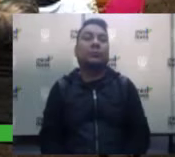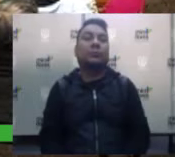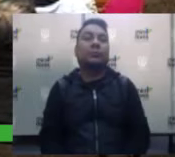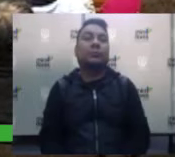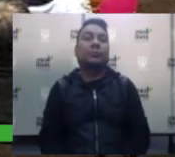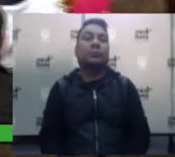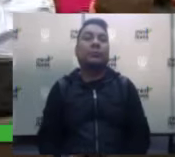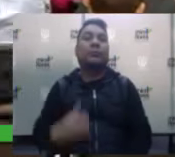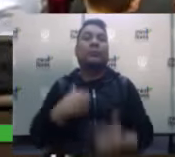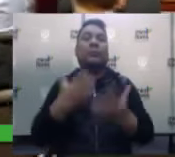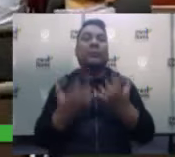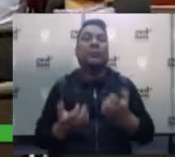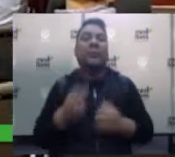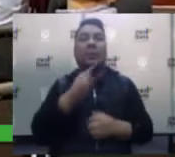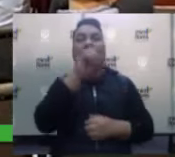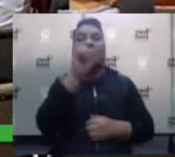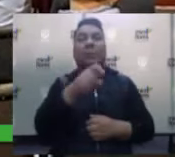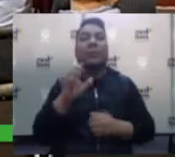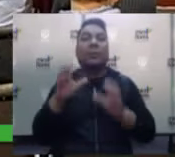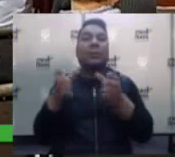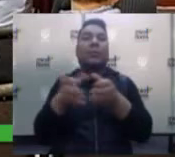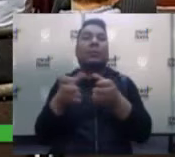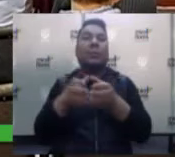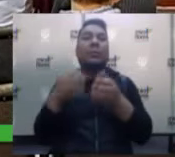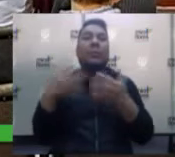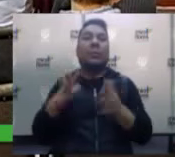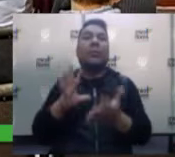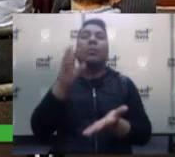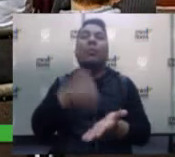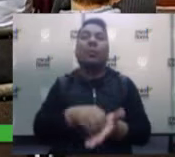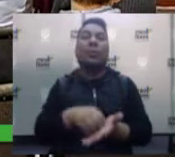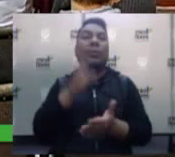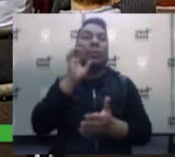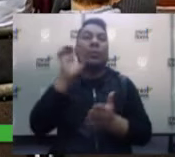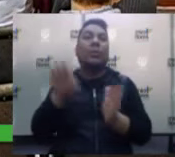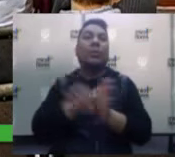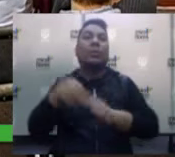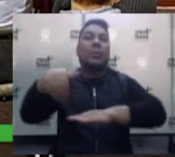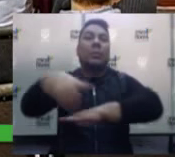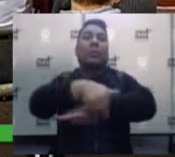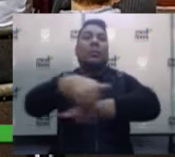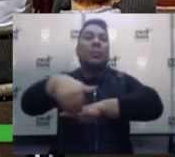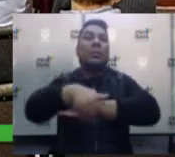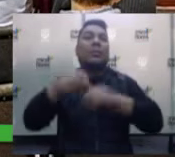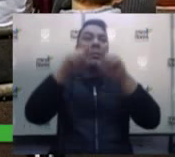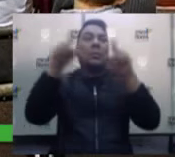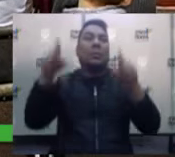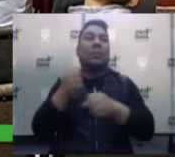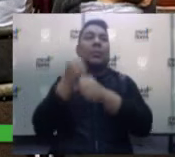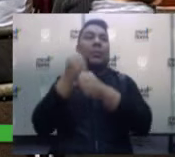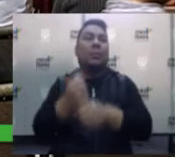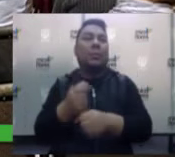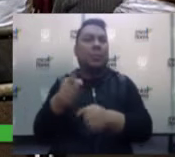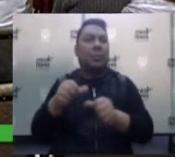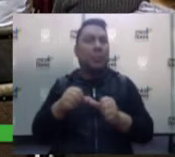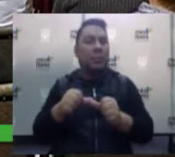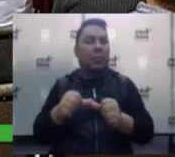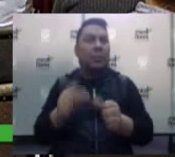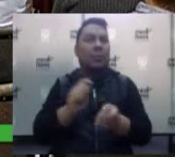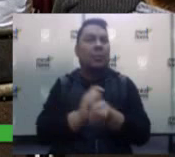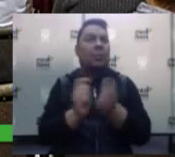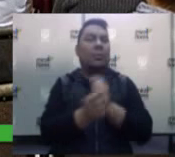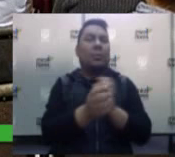Quisiera preguntar qué es lo que pasa con los carteles que ya están puestos. Por ejemplo, en la avenida Arequipa hay varios carteles. ¿Esos se mantienen o se reubican a